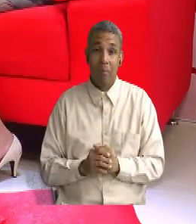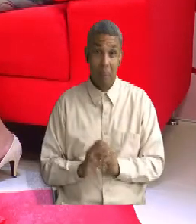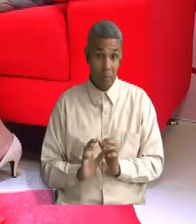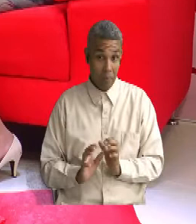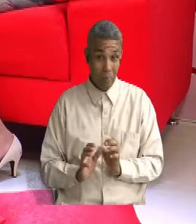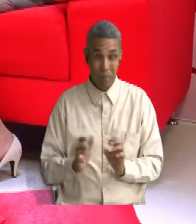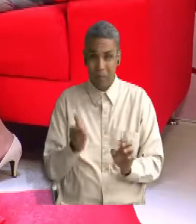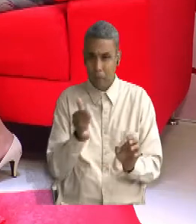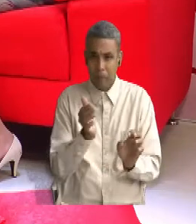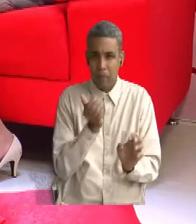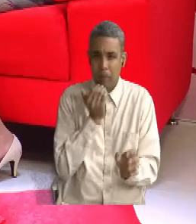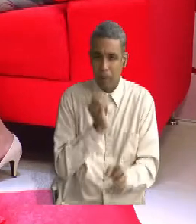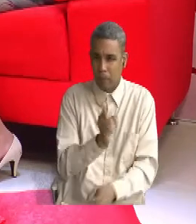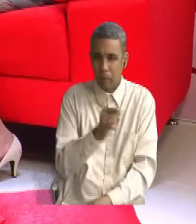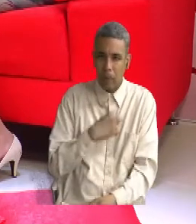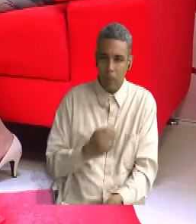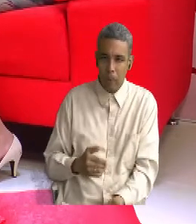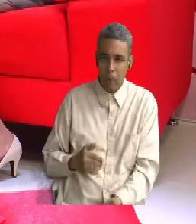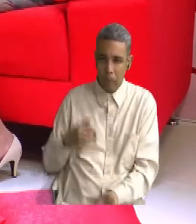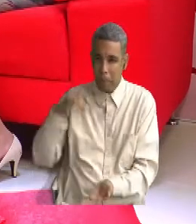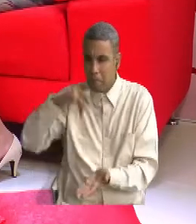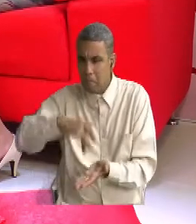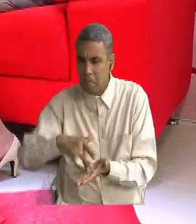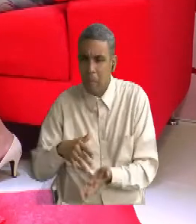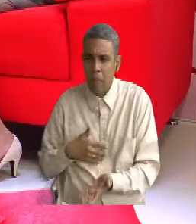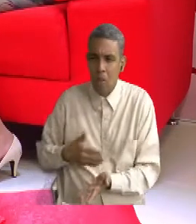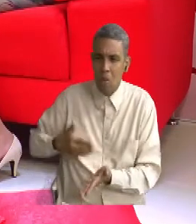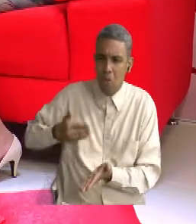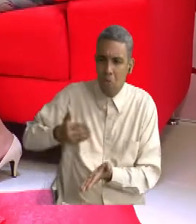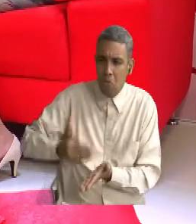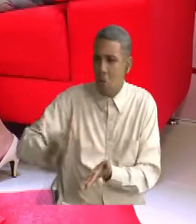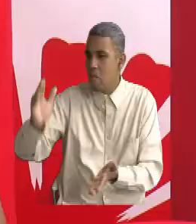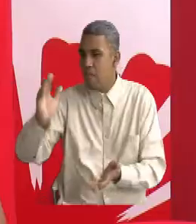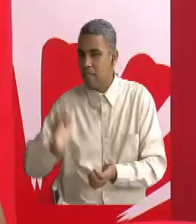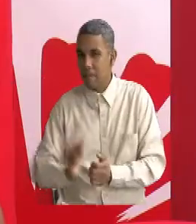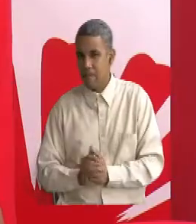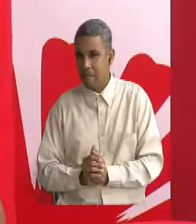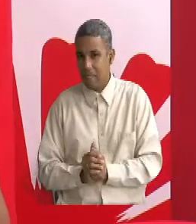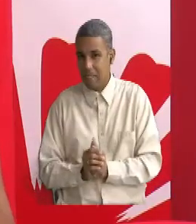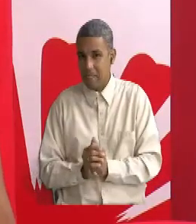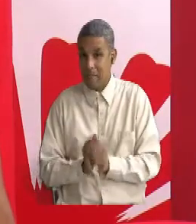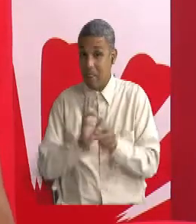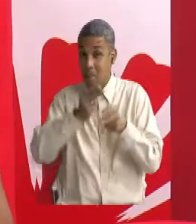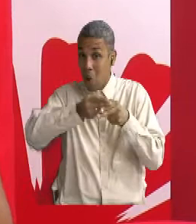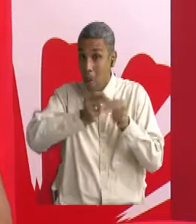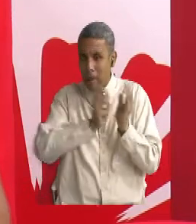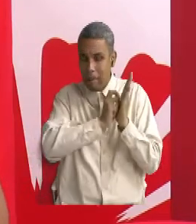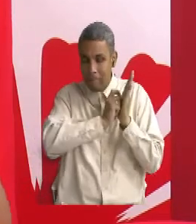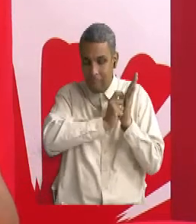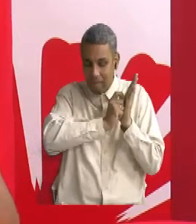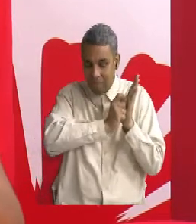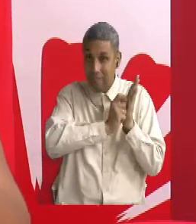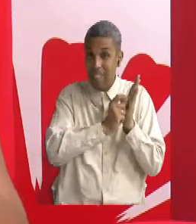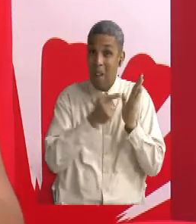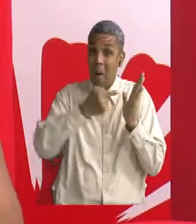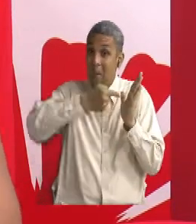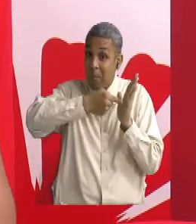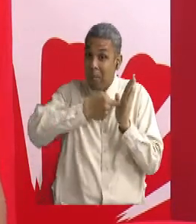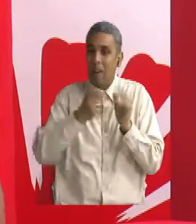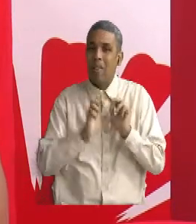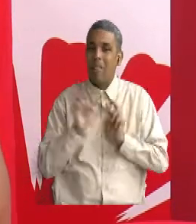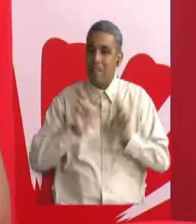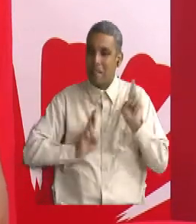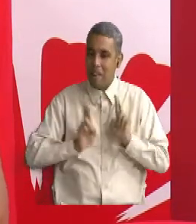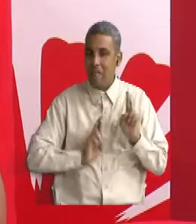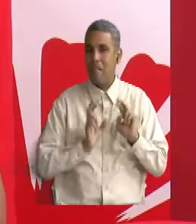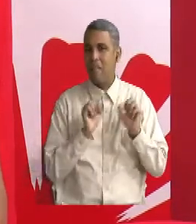productos, ellos pueden participar o ellas pueden participar en la rifa, pues, de algunos de los productos de quienes están